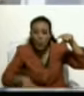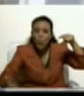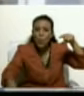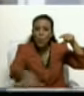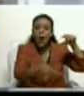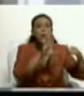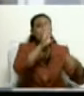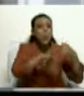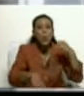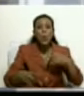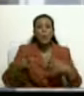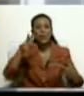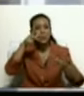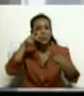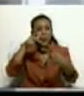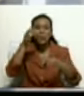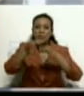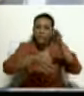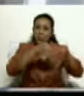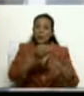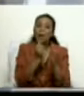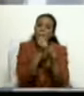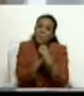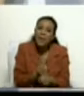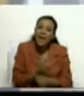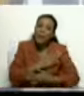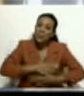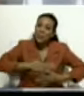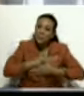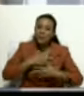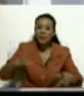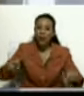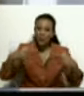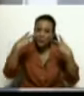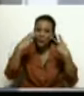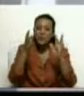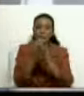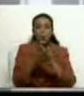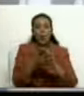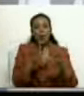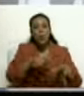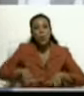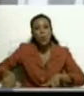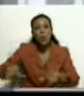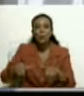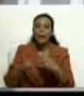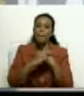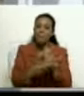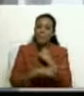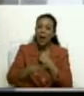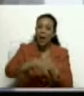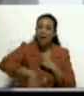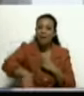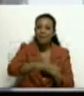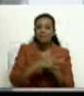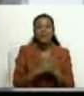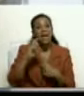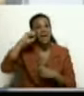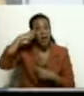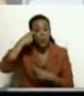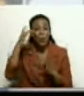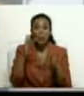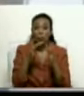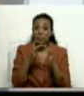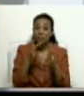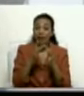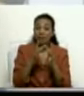al final de nuestro segmento. Espero que hayan disfrutado de todo lo que ofrece este maravilloso lugar. Recuerden seguirnos a